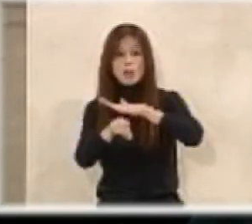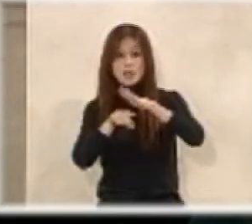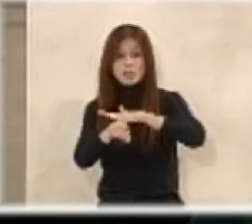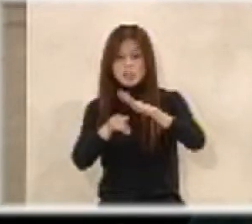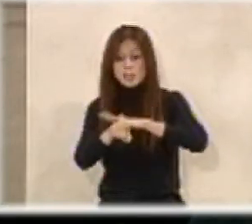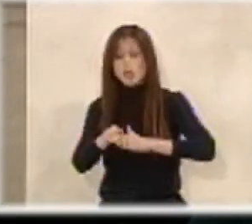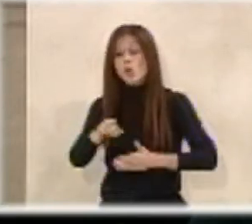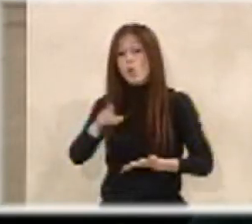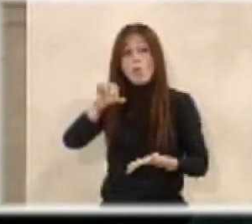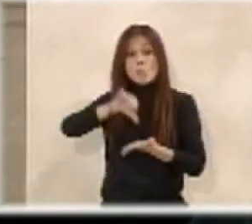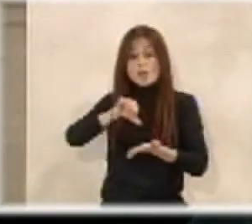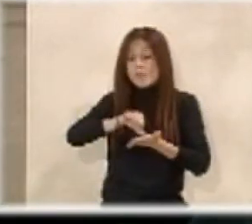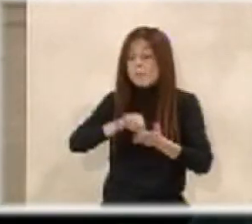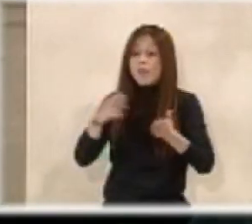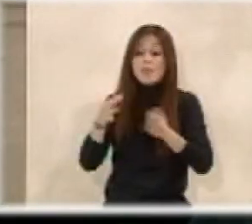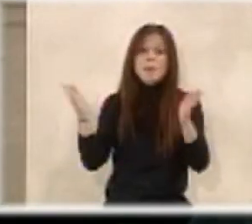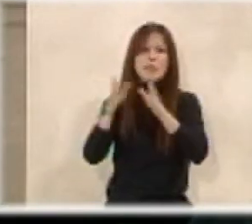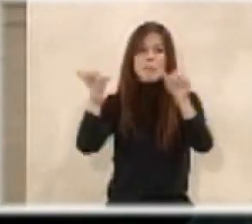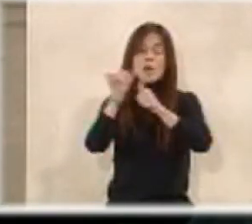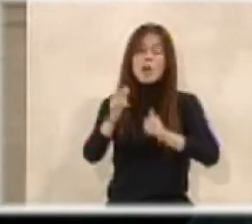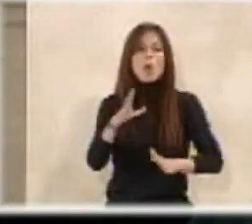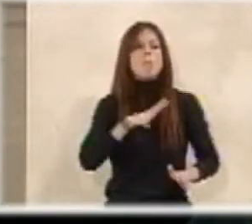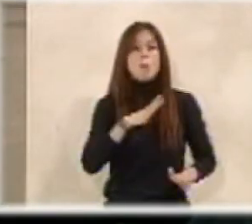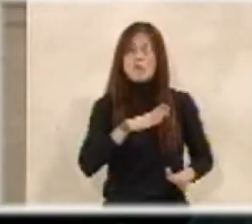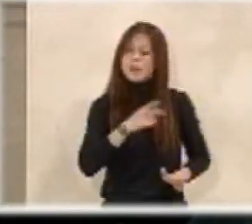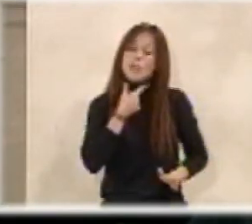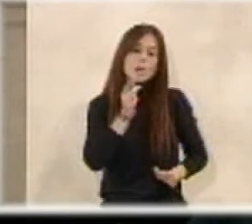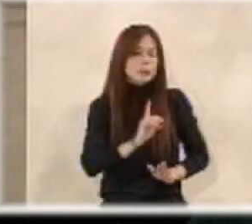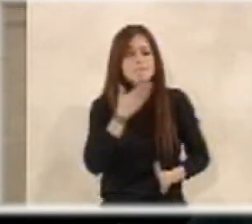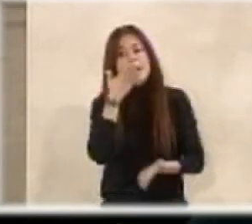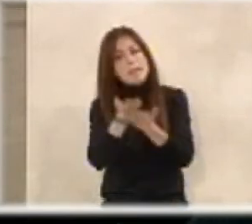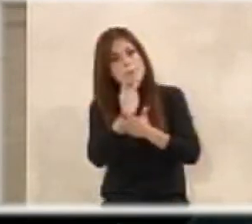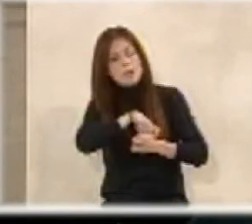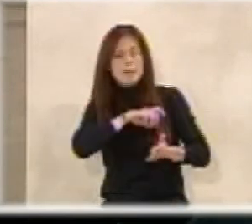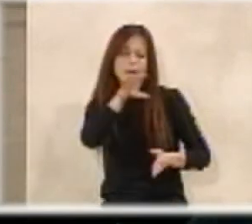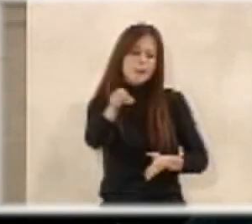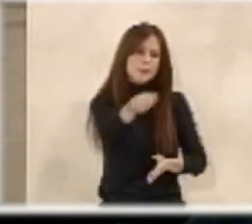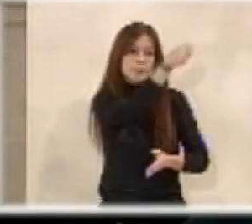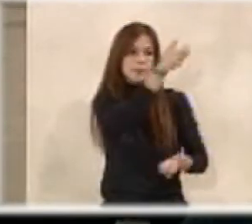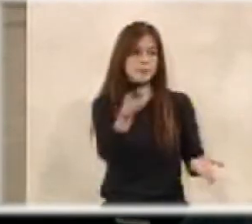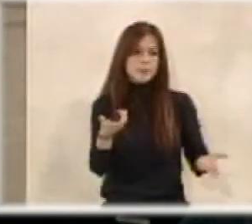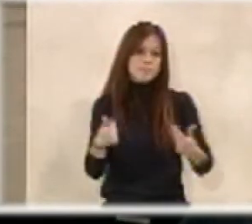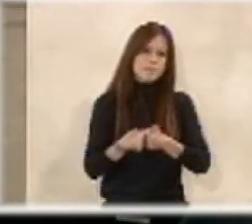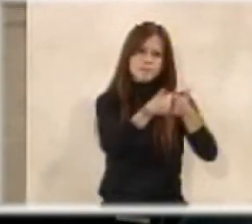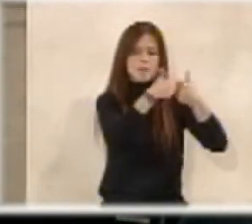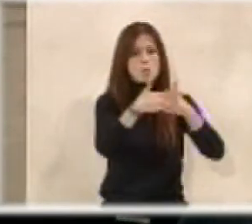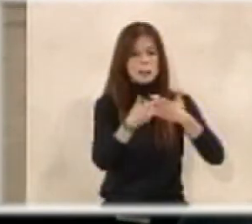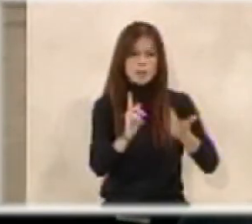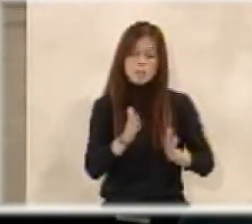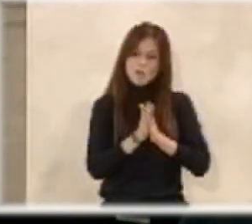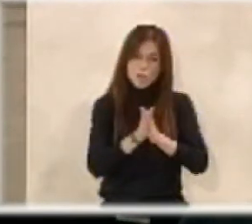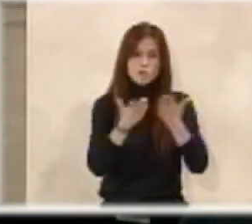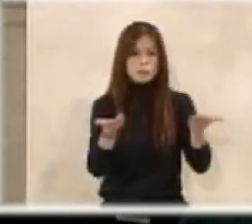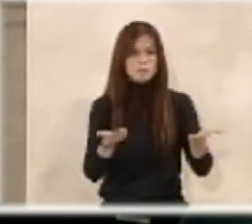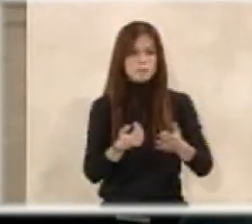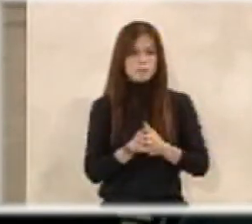en tiempo y forma, que no se note, por favor, no me gustaría tener que pedirle a la policía que le acompañara a la puerta. Deje,